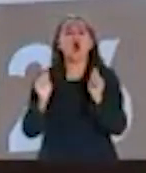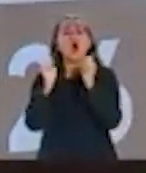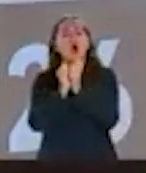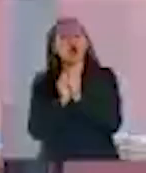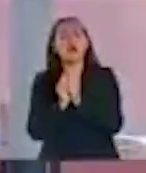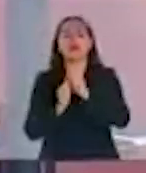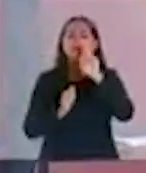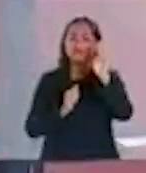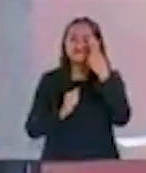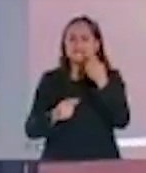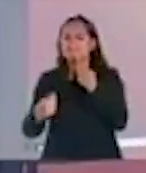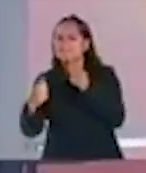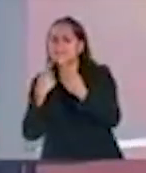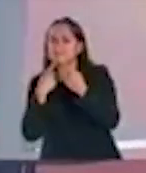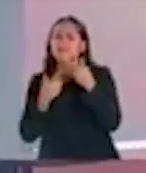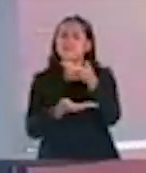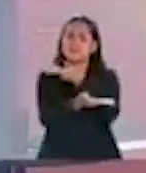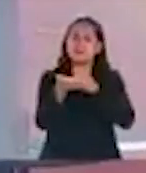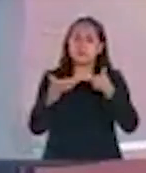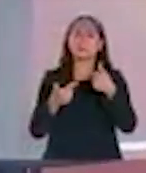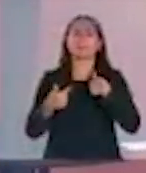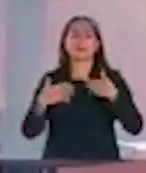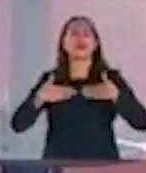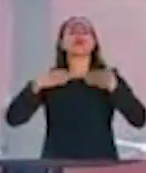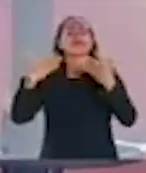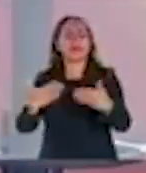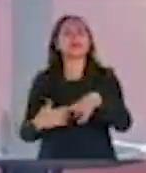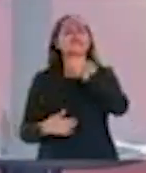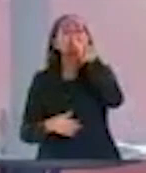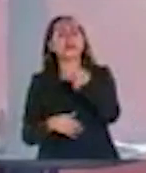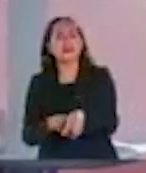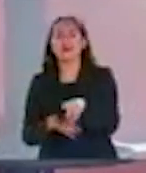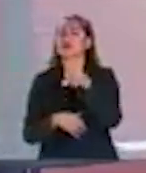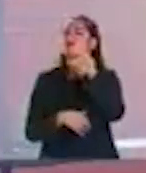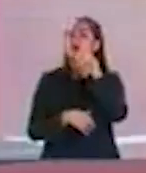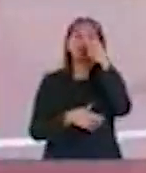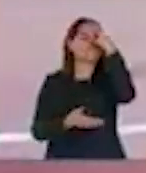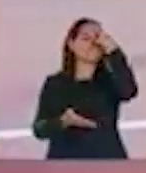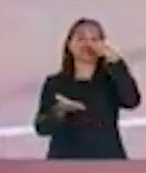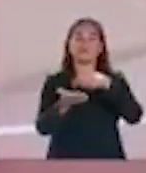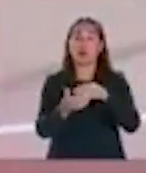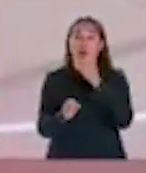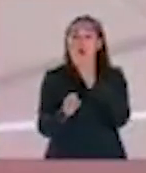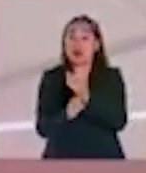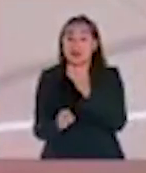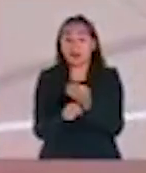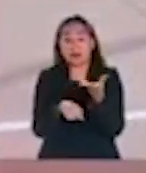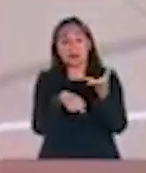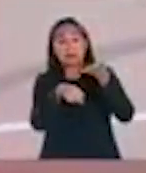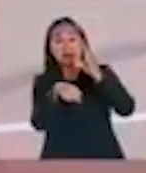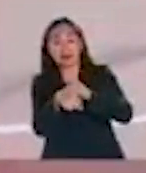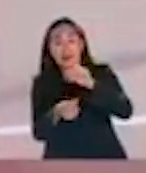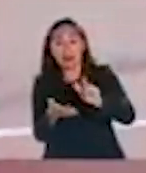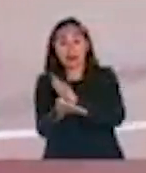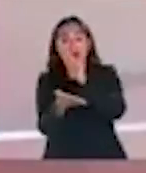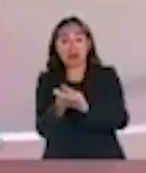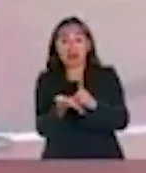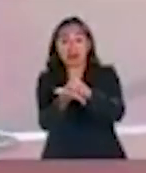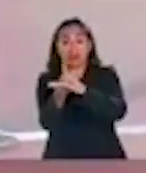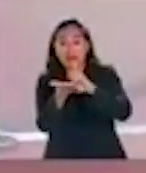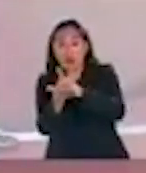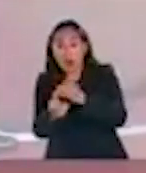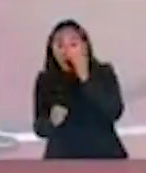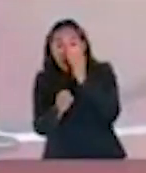te contesto con franqueza yo no creo que en este momento legalizar una droga resuelva los problemas